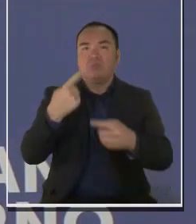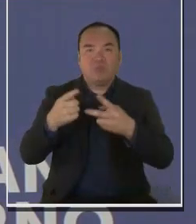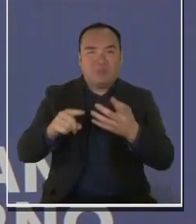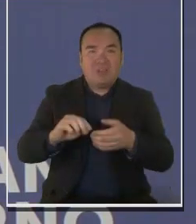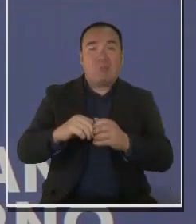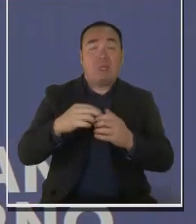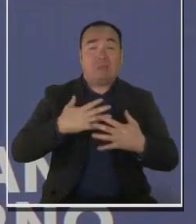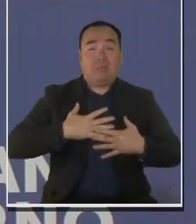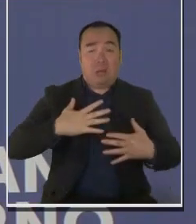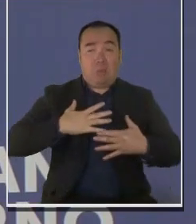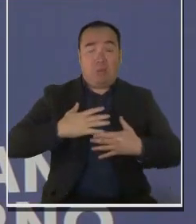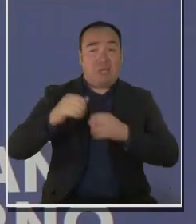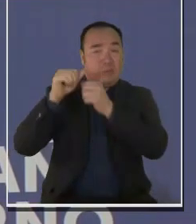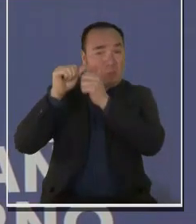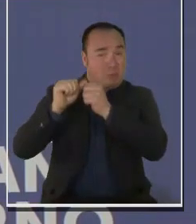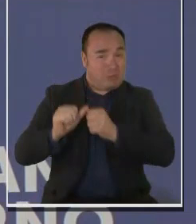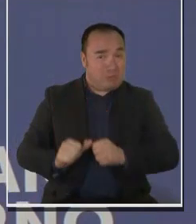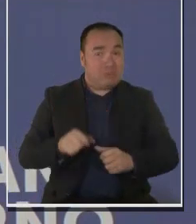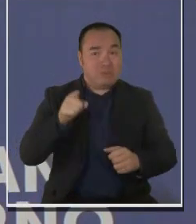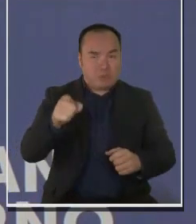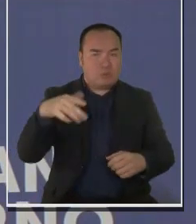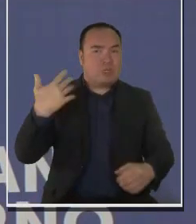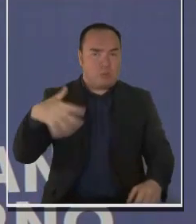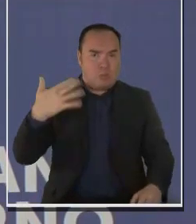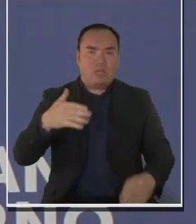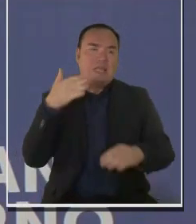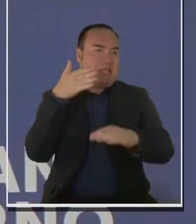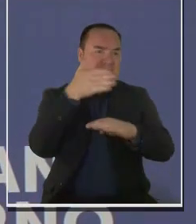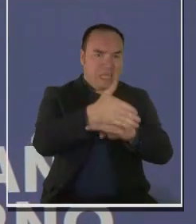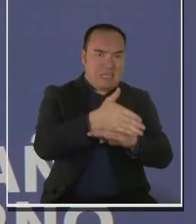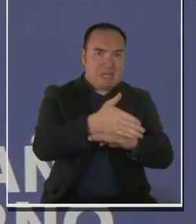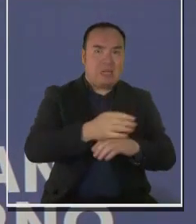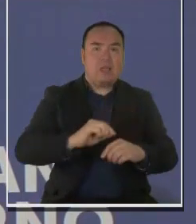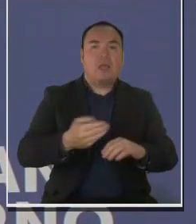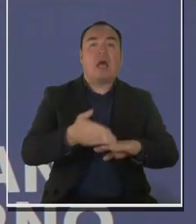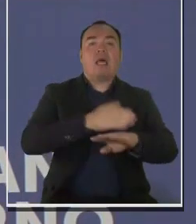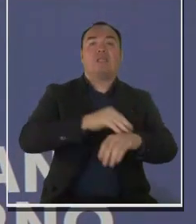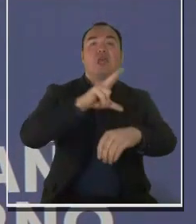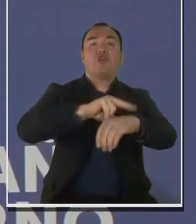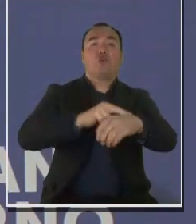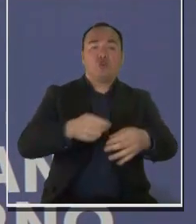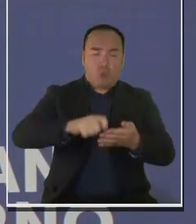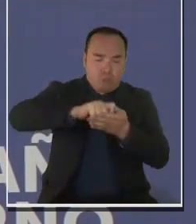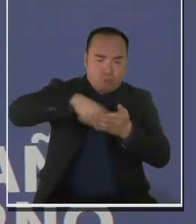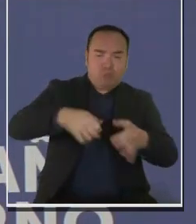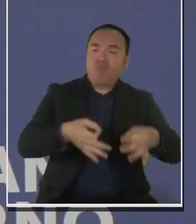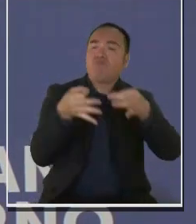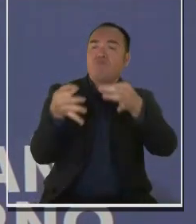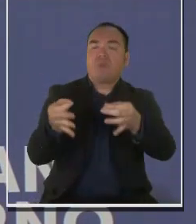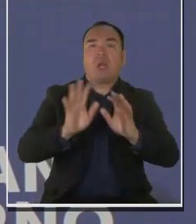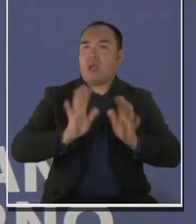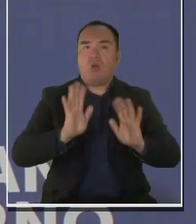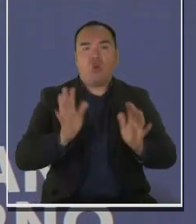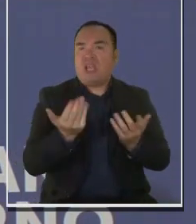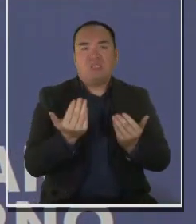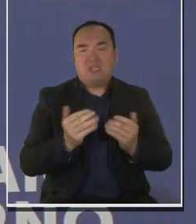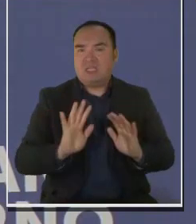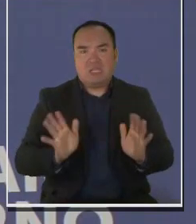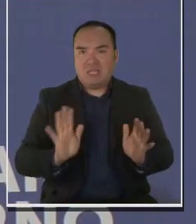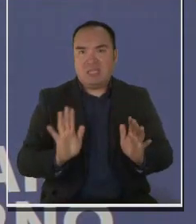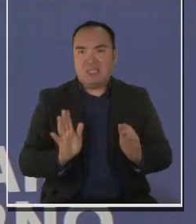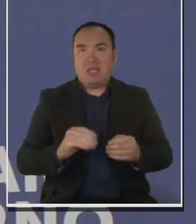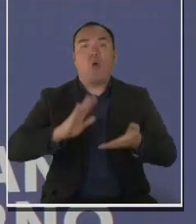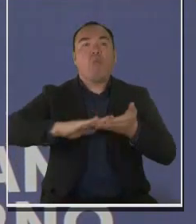poder acudir y para esto es muy, muy importante, no se necesita ni receta médica ni certificado que acredite que usted tiene